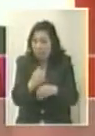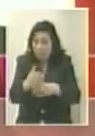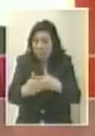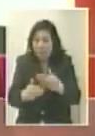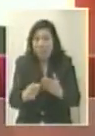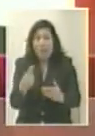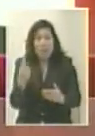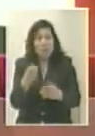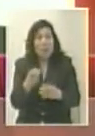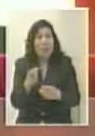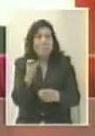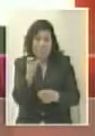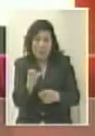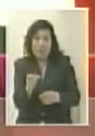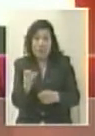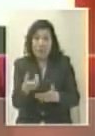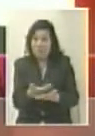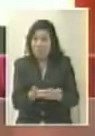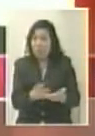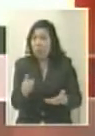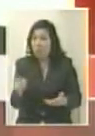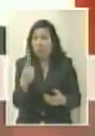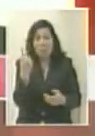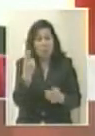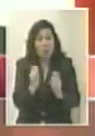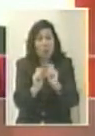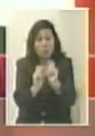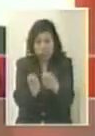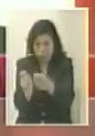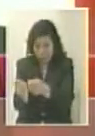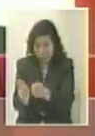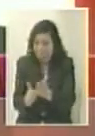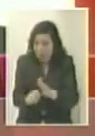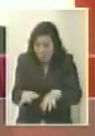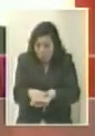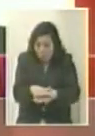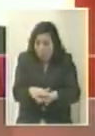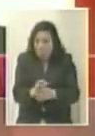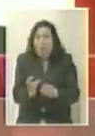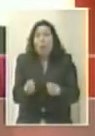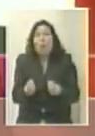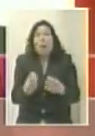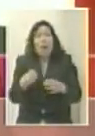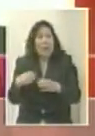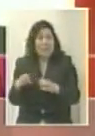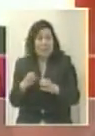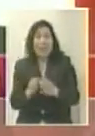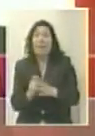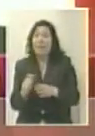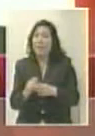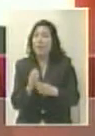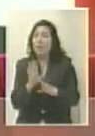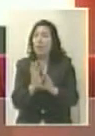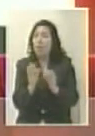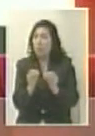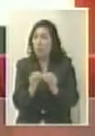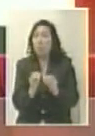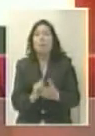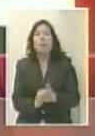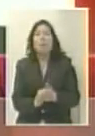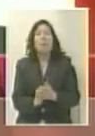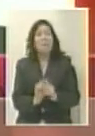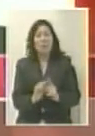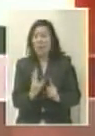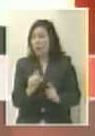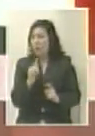primeras personas que van a recibir ese documento son ustedes como congresistas de esta comisión, que está vinculada a la tarea del sector ambiental.